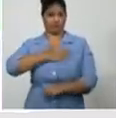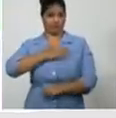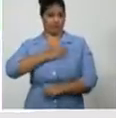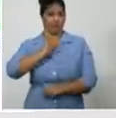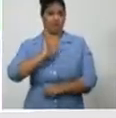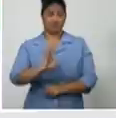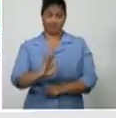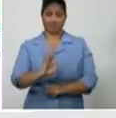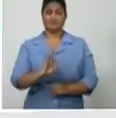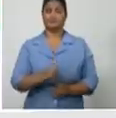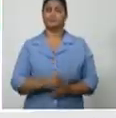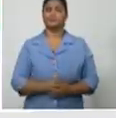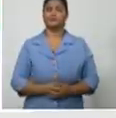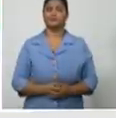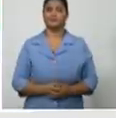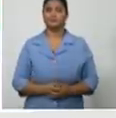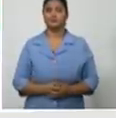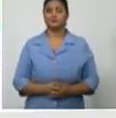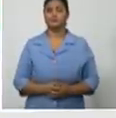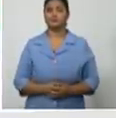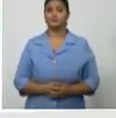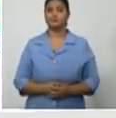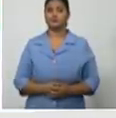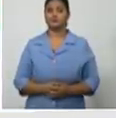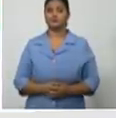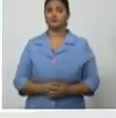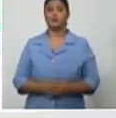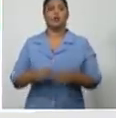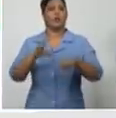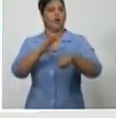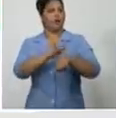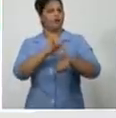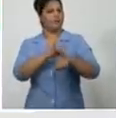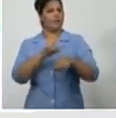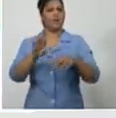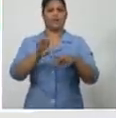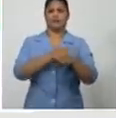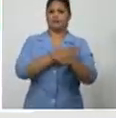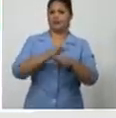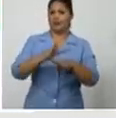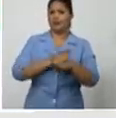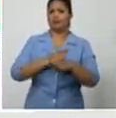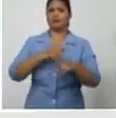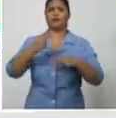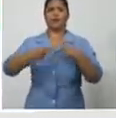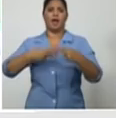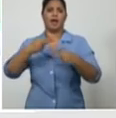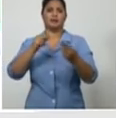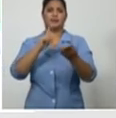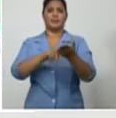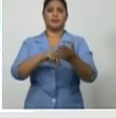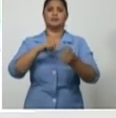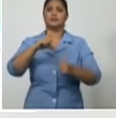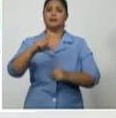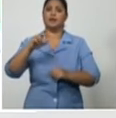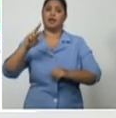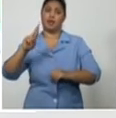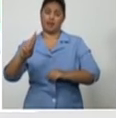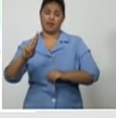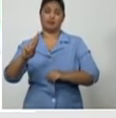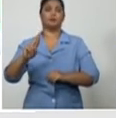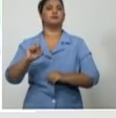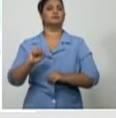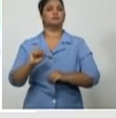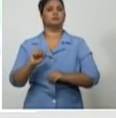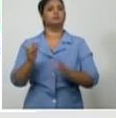teniendo en cuenta la sintomatología que presentaba, se hizo el PCR, se confirmó y